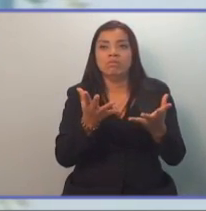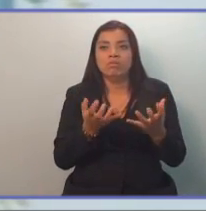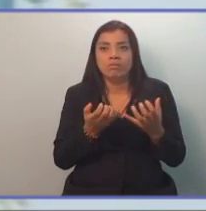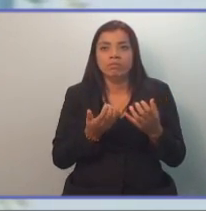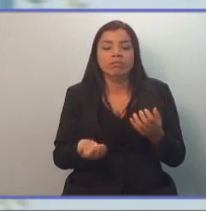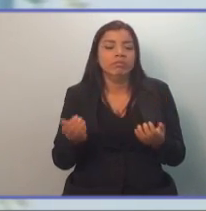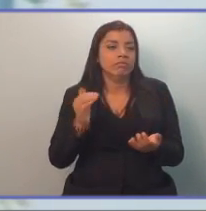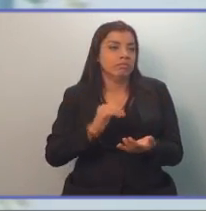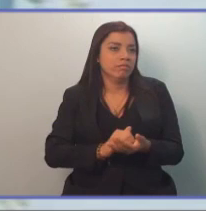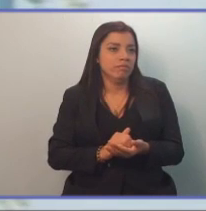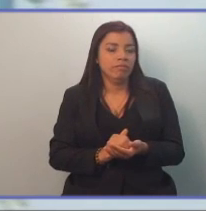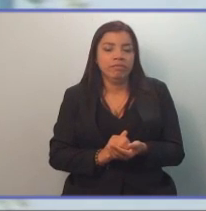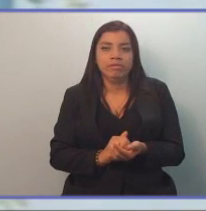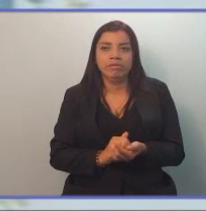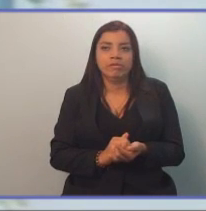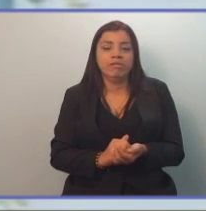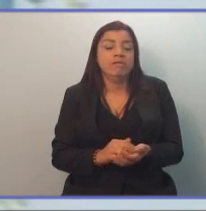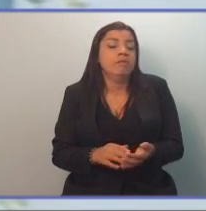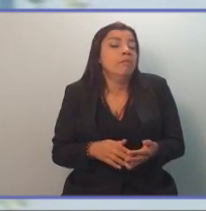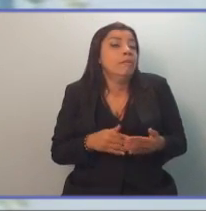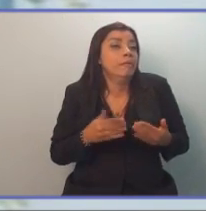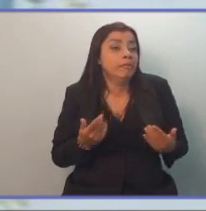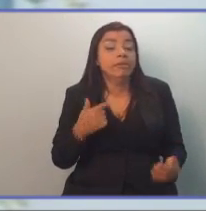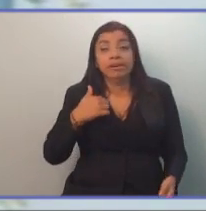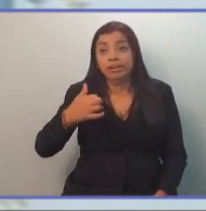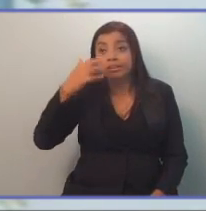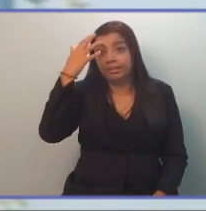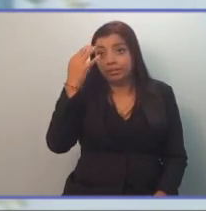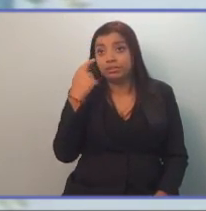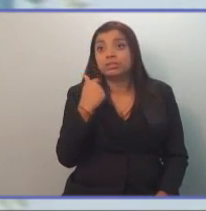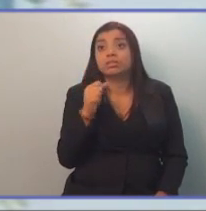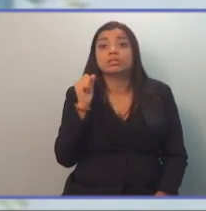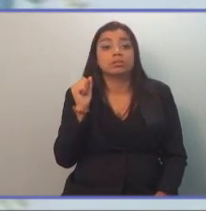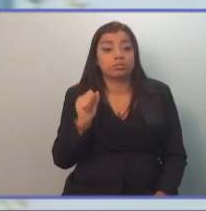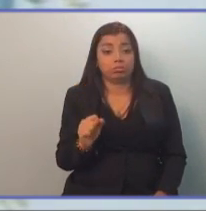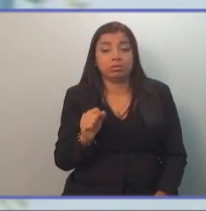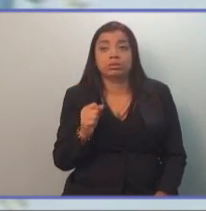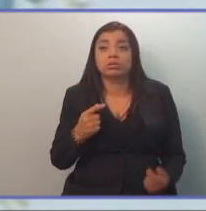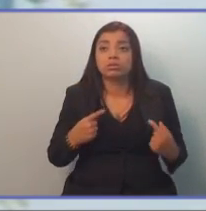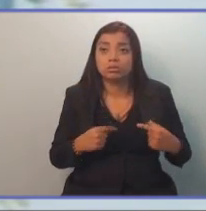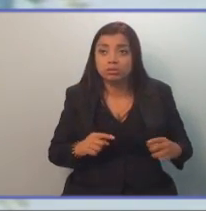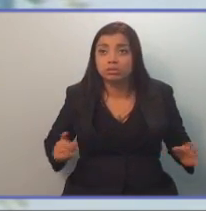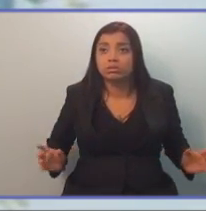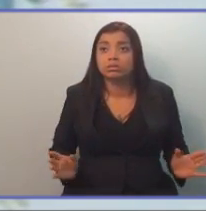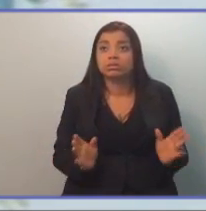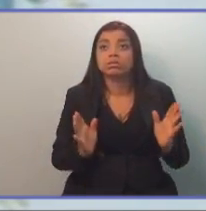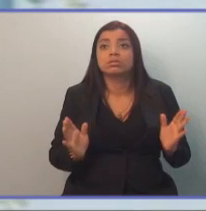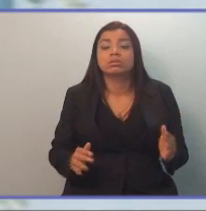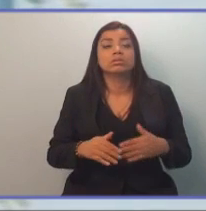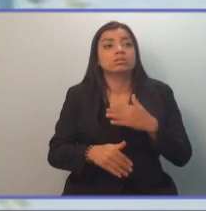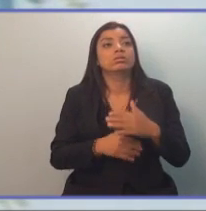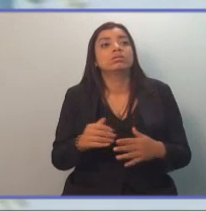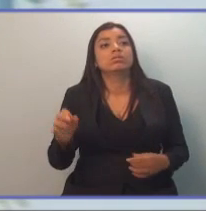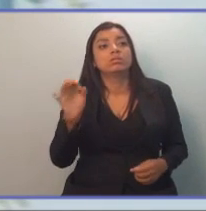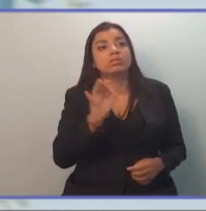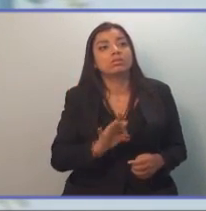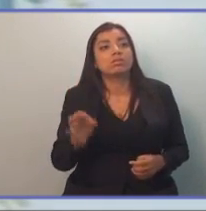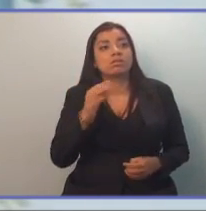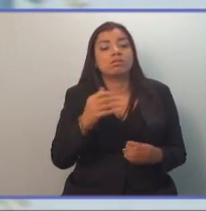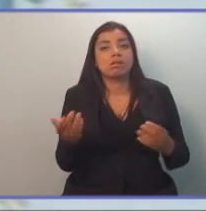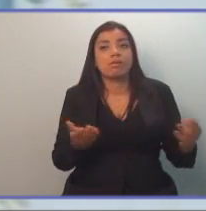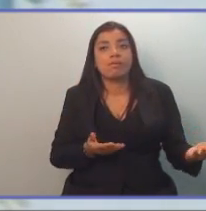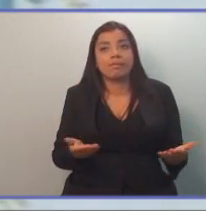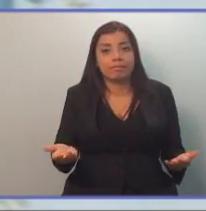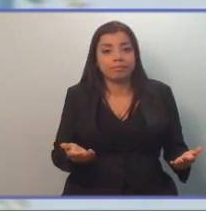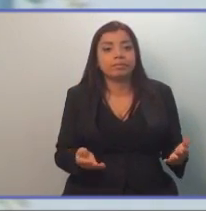nuevamente nombrada, porque creo de que puedo seguir apostándole por la mejora del servicio,